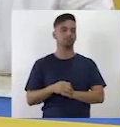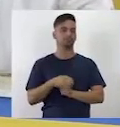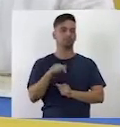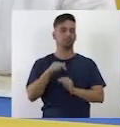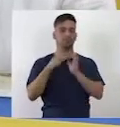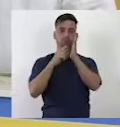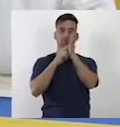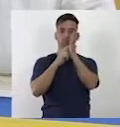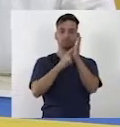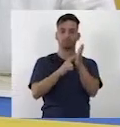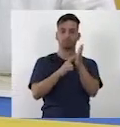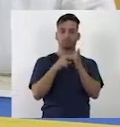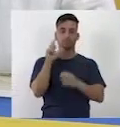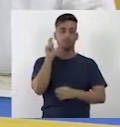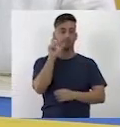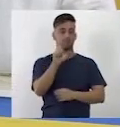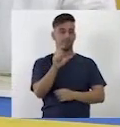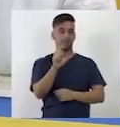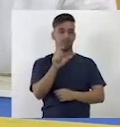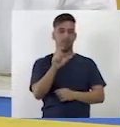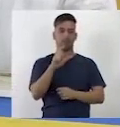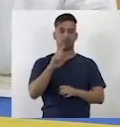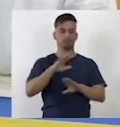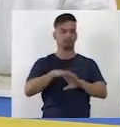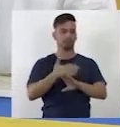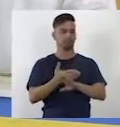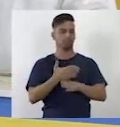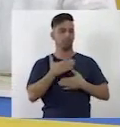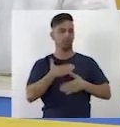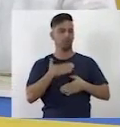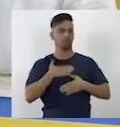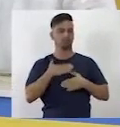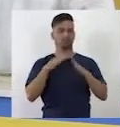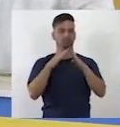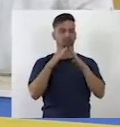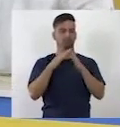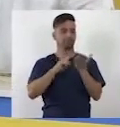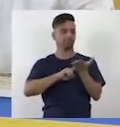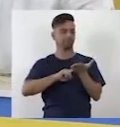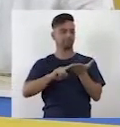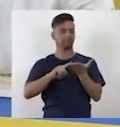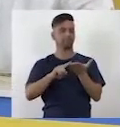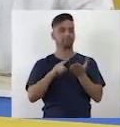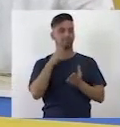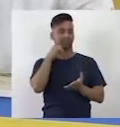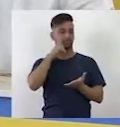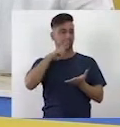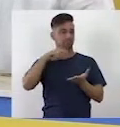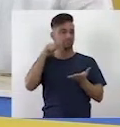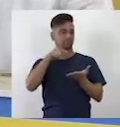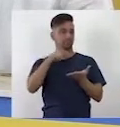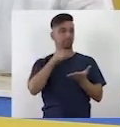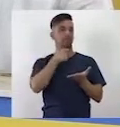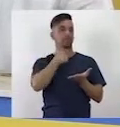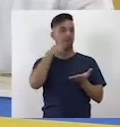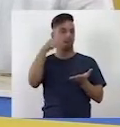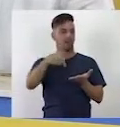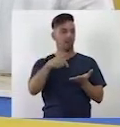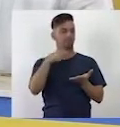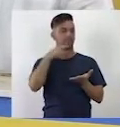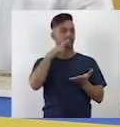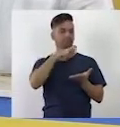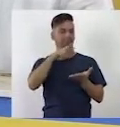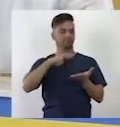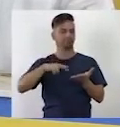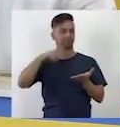de texto yo sugiero que al final en otro momento después esta clase ustedes consulte esos ejemplos para que vean que lo pueden hacer lo